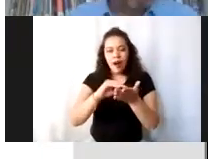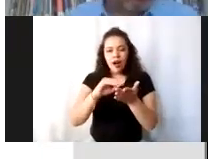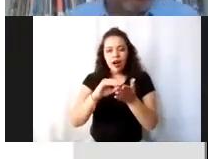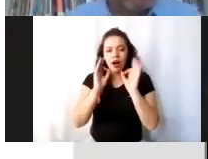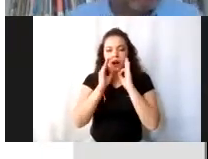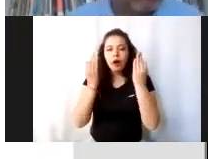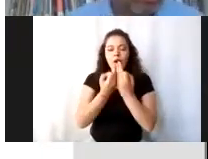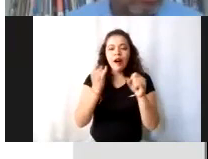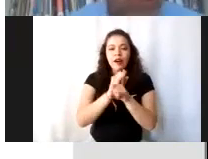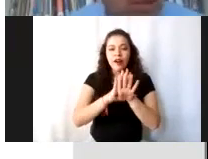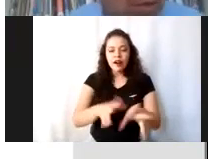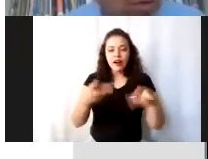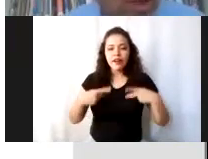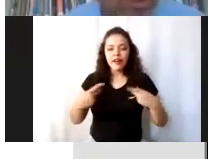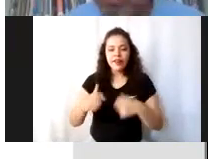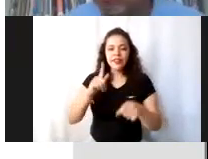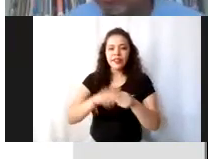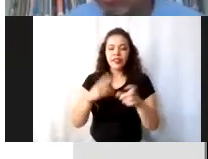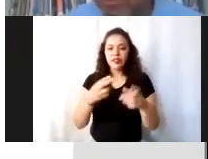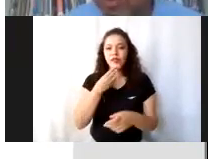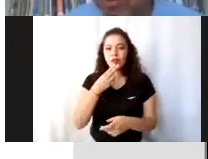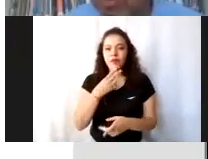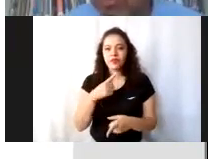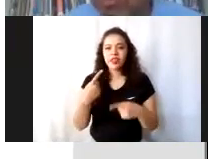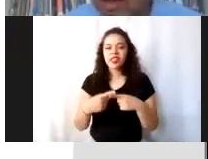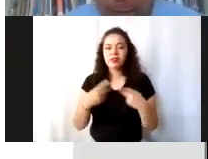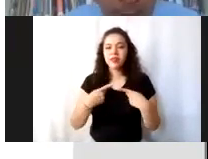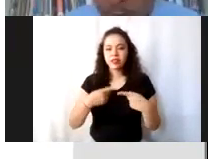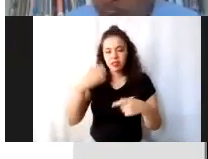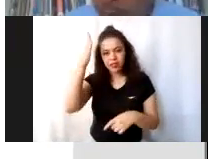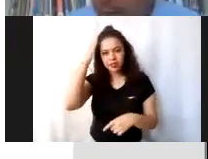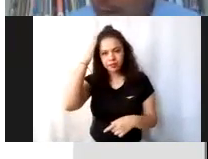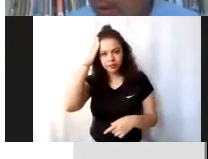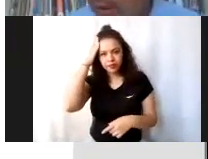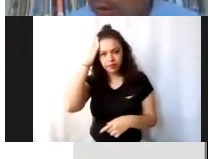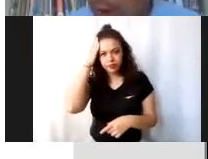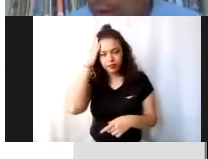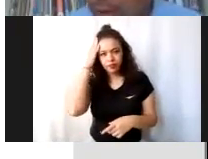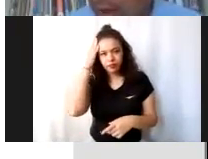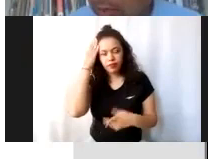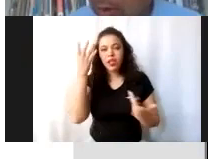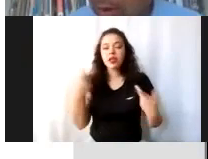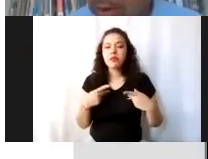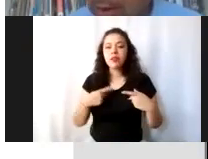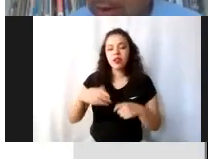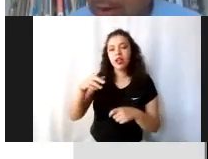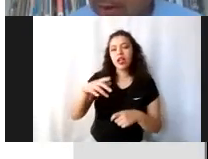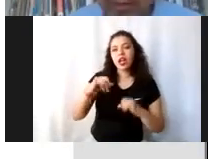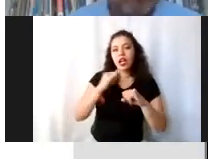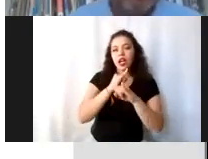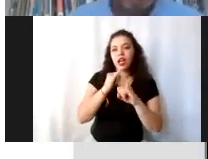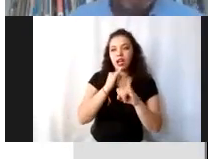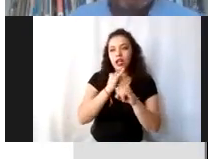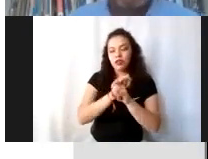los datos personales de los usuarios. ¿Quiénes son los titulares? Perdón. ¿Alguien me puede decir quién es el titular de los datos personales?